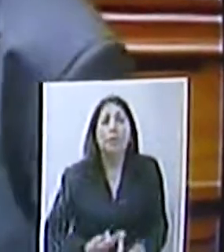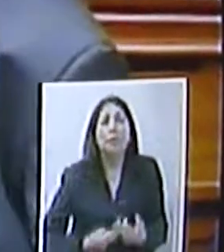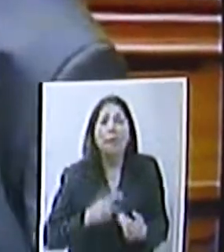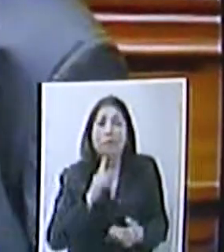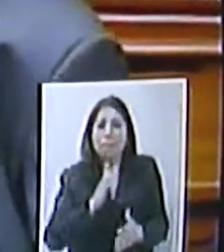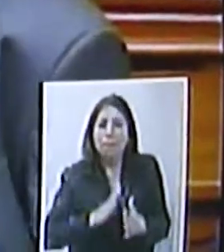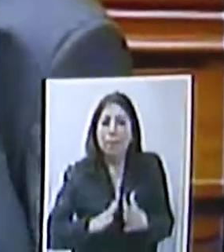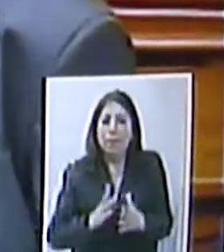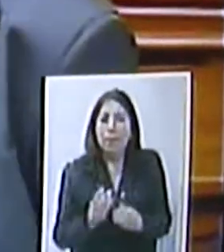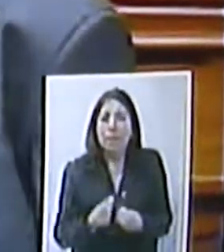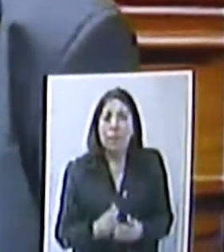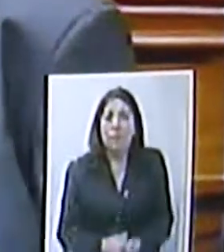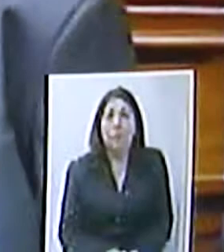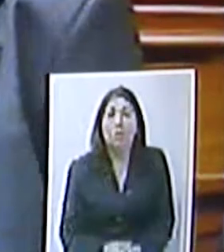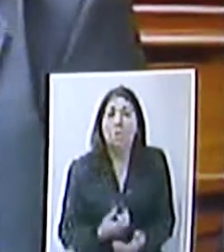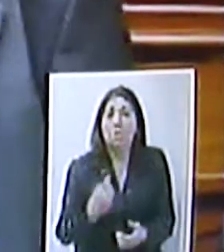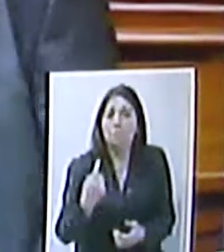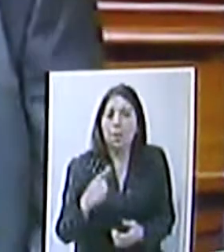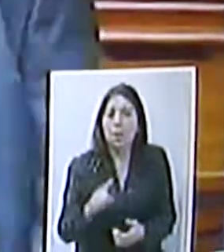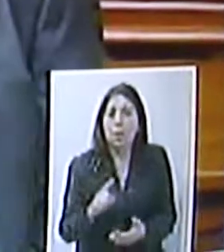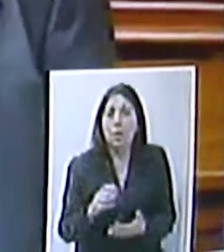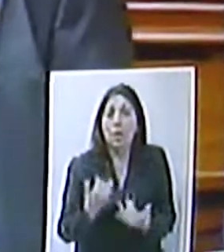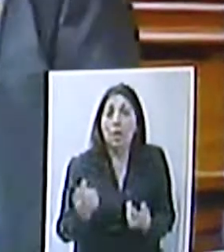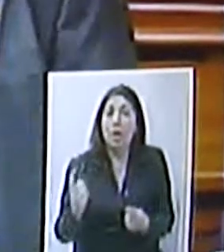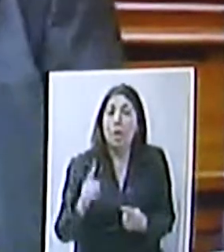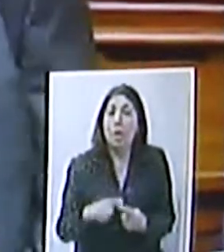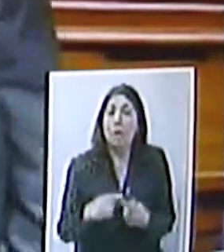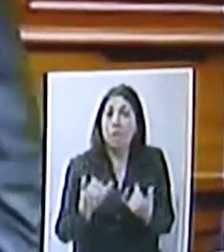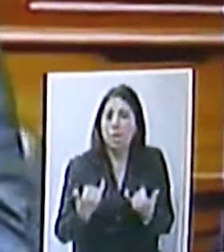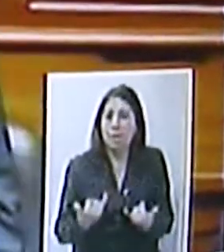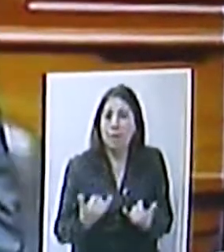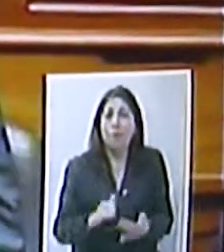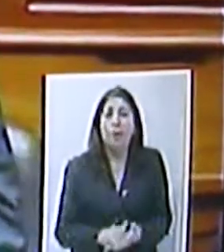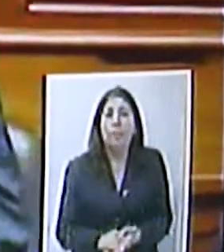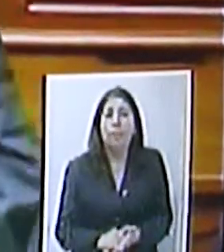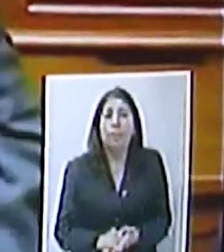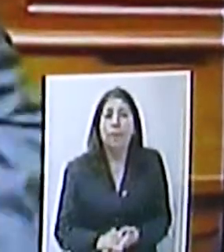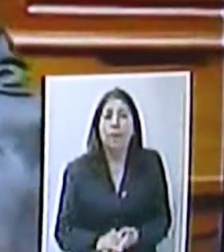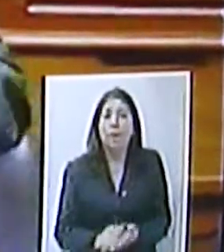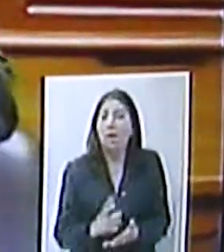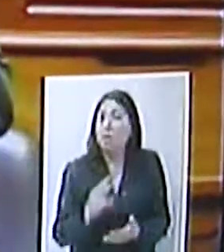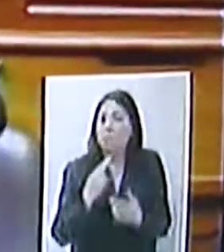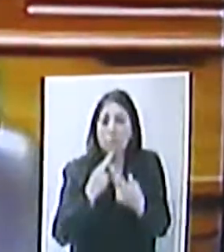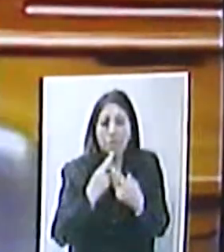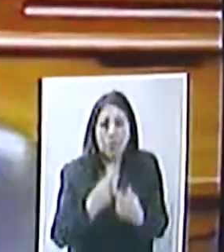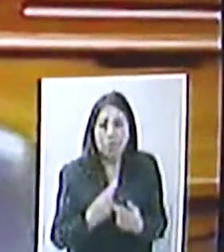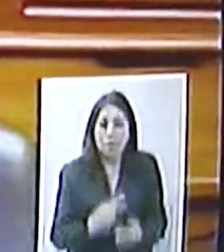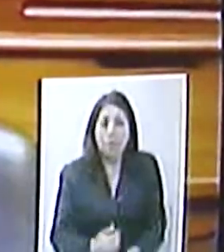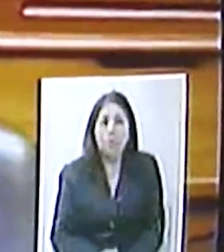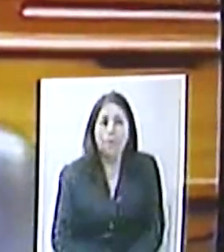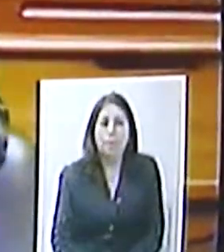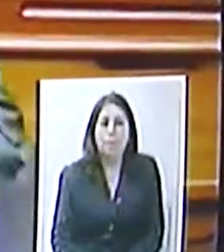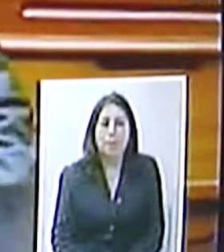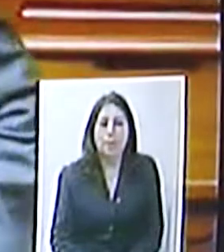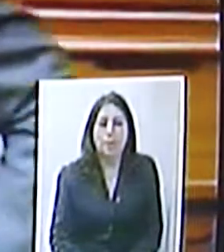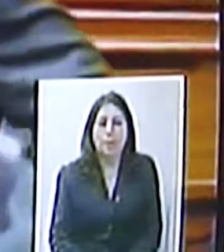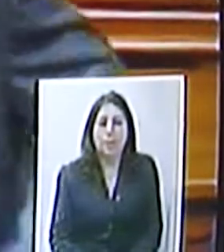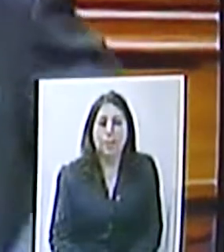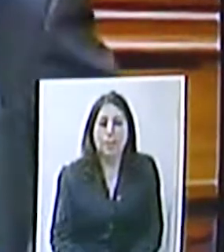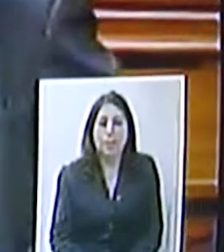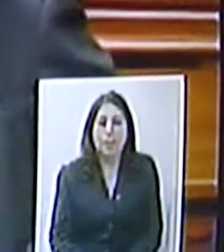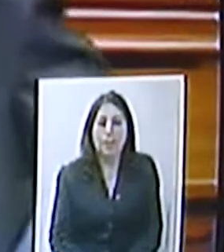estafa no sé cuántos millones, y hasta ahora en este momento no se ha respondido, señor ministro,